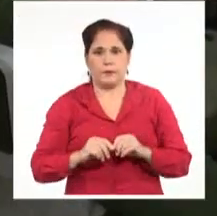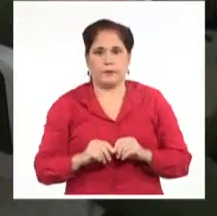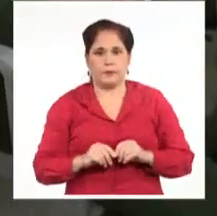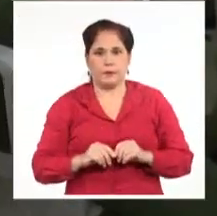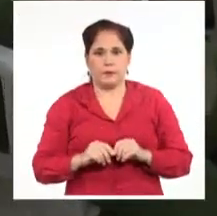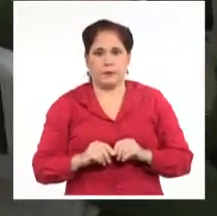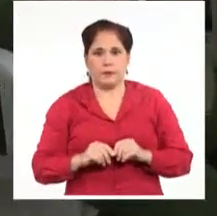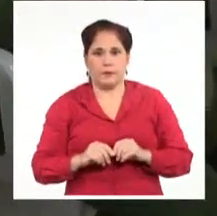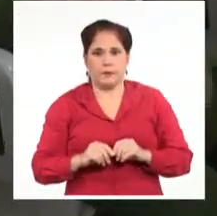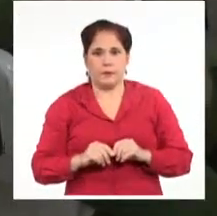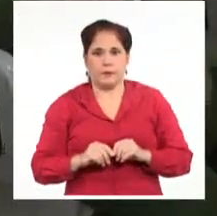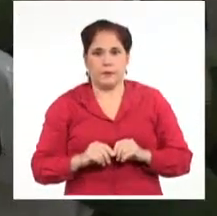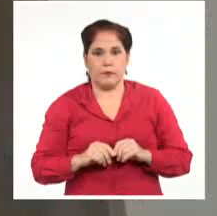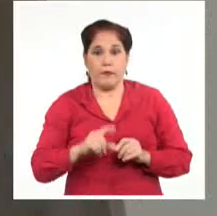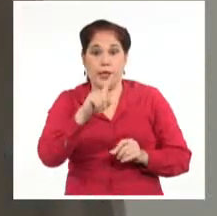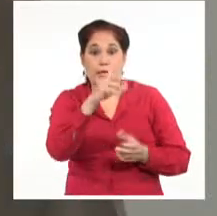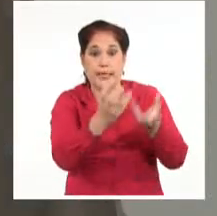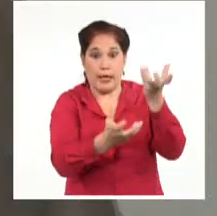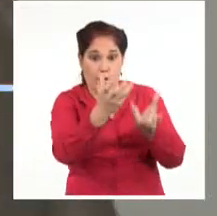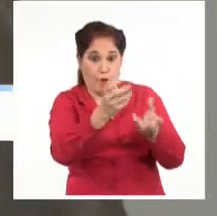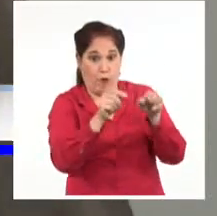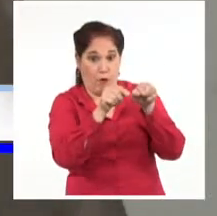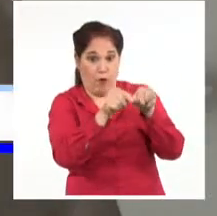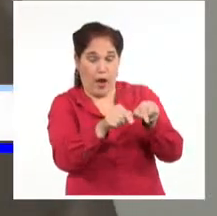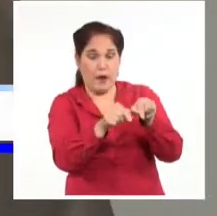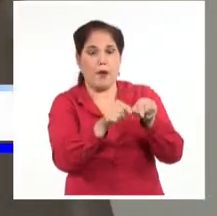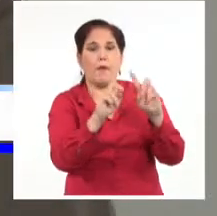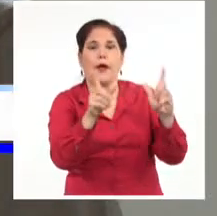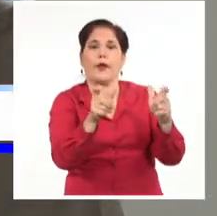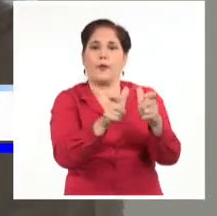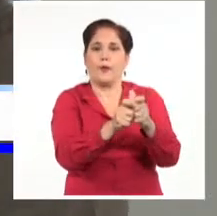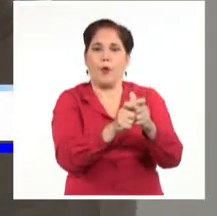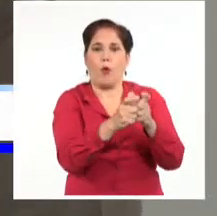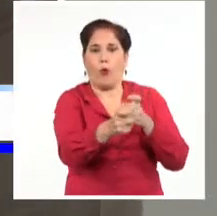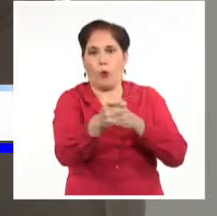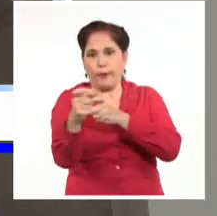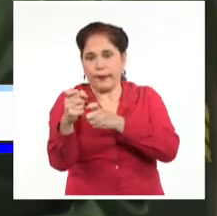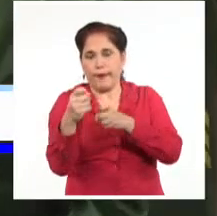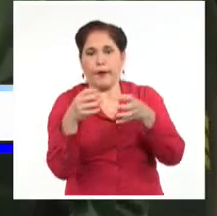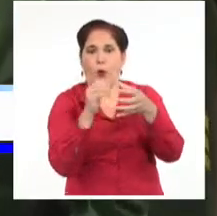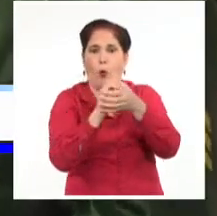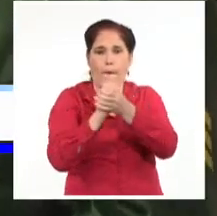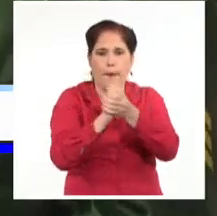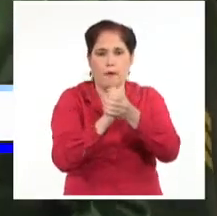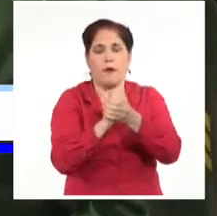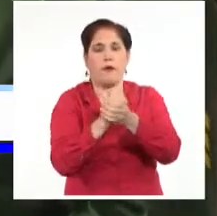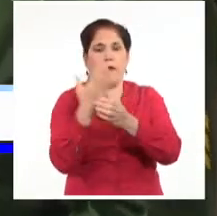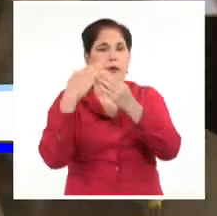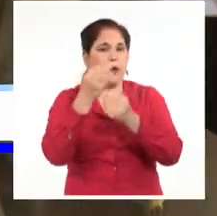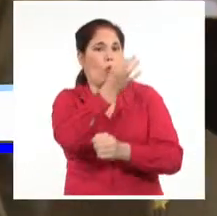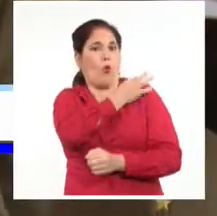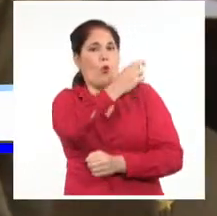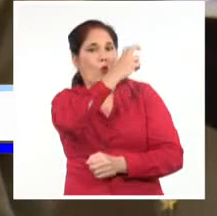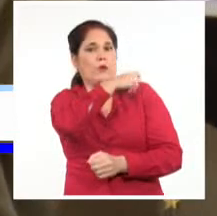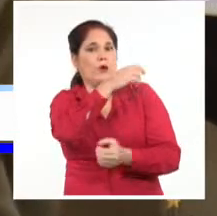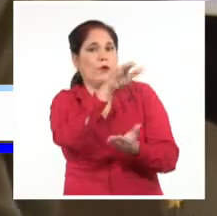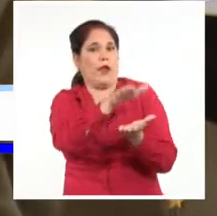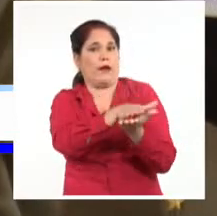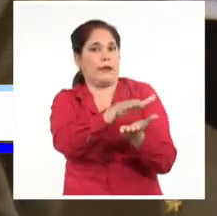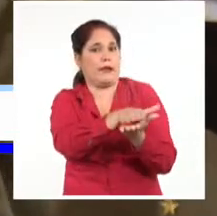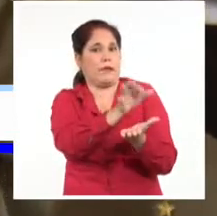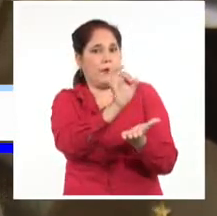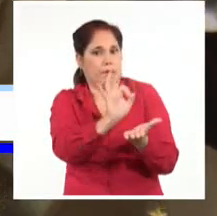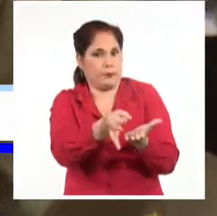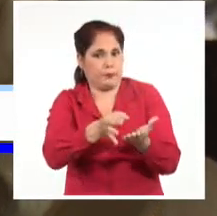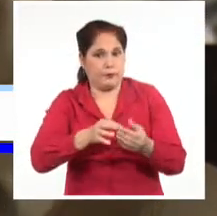La región militar Cienfuegos fue el espacio para el encuentro de combatientes y compañeros de lucha del coronel de la Reserva José Aroche